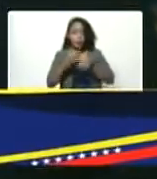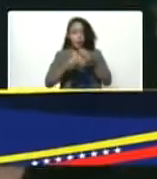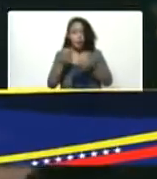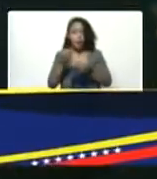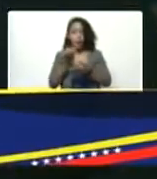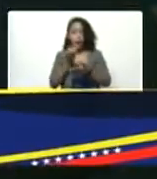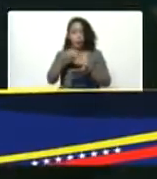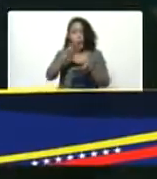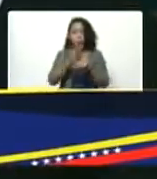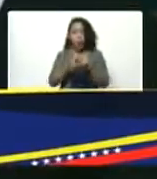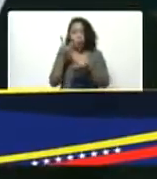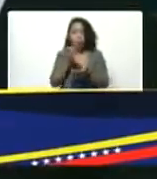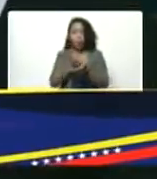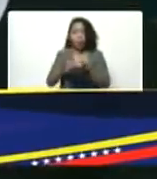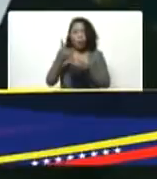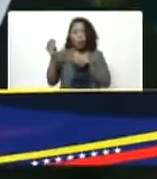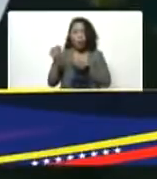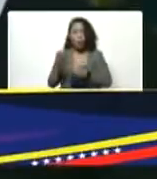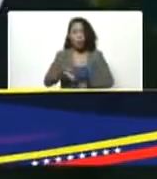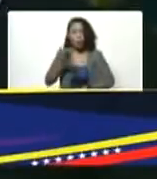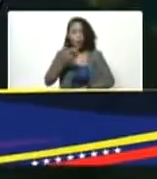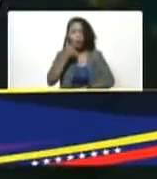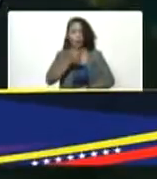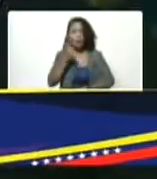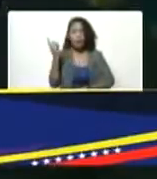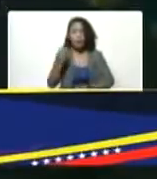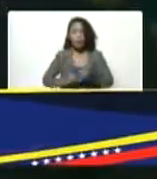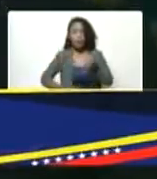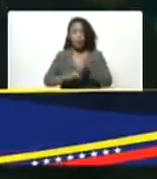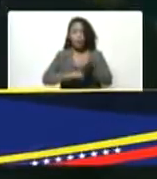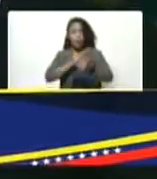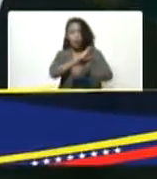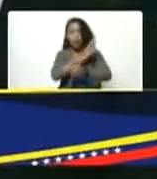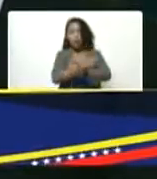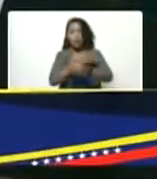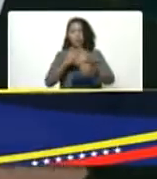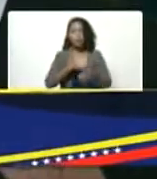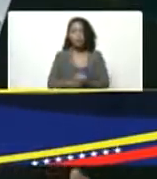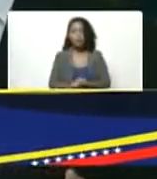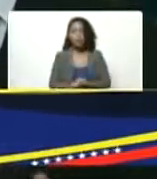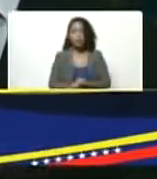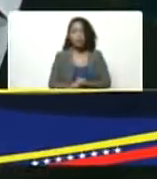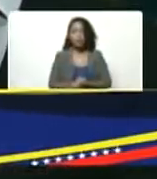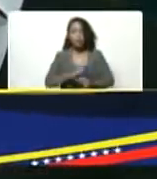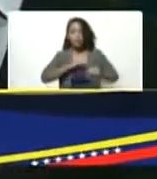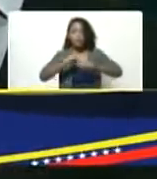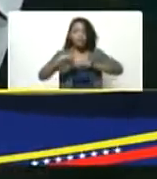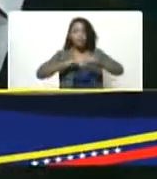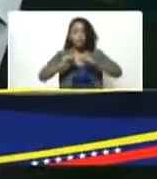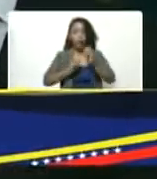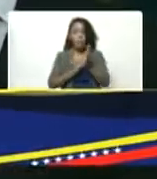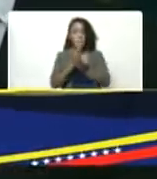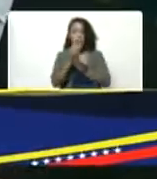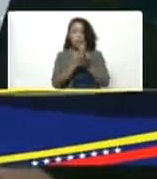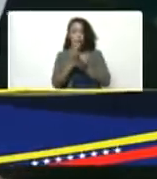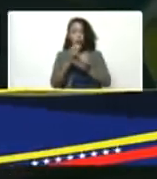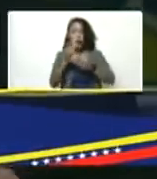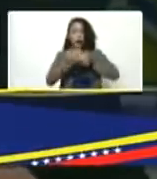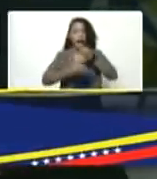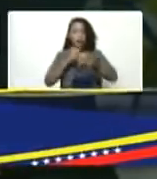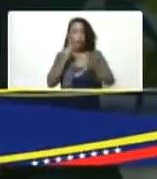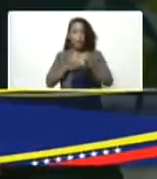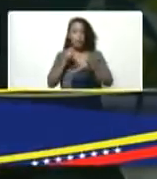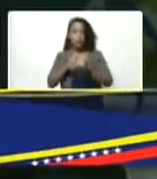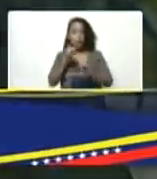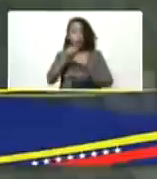créditos, ¿no? Es importante resaltar que el fortalecimiento del motor emprendedor forma parte de lo que